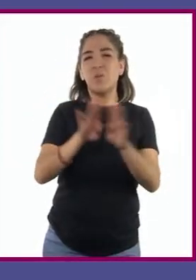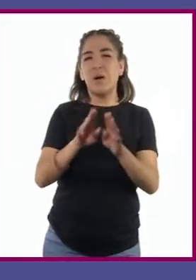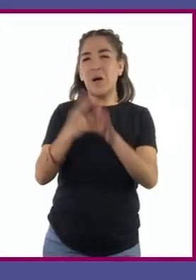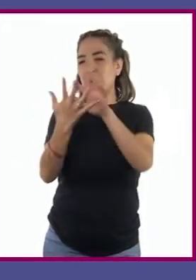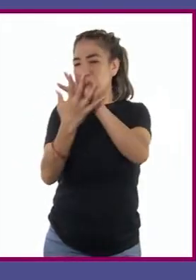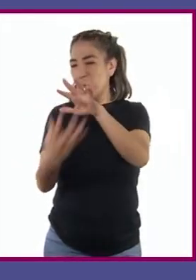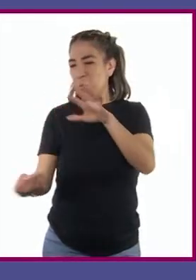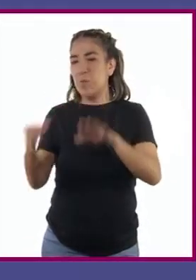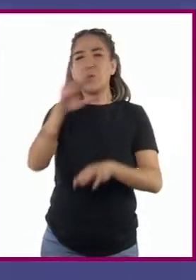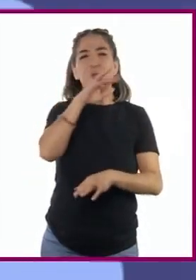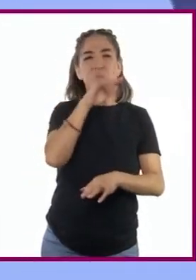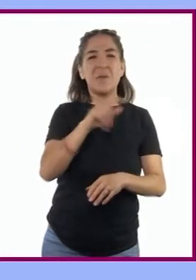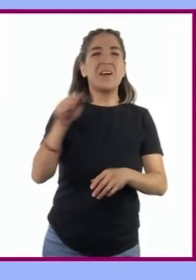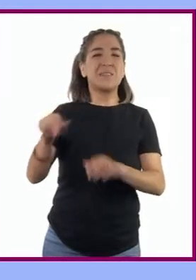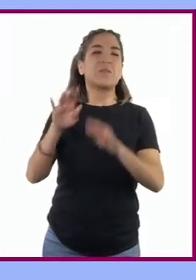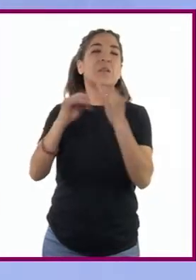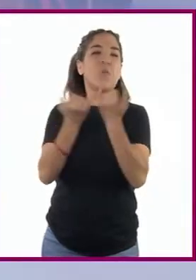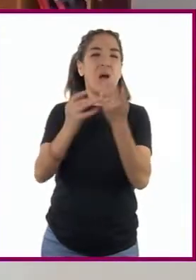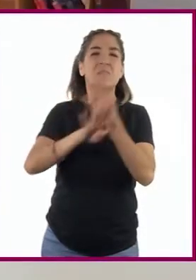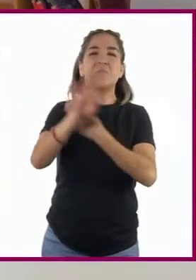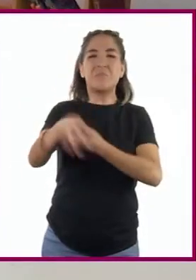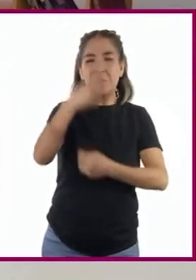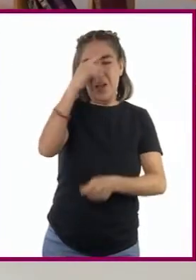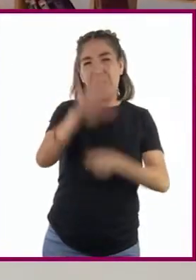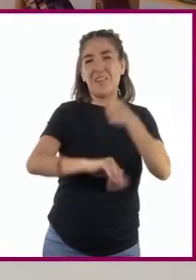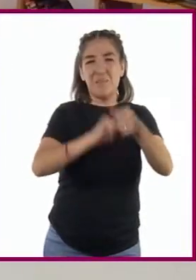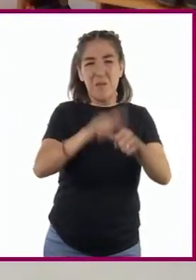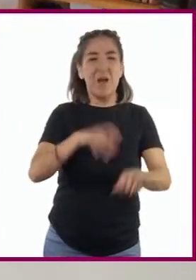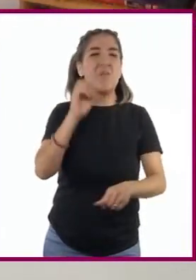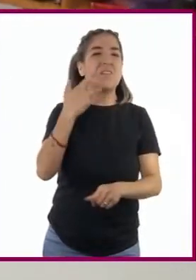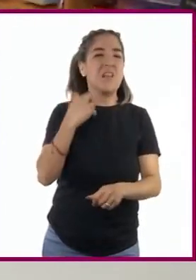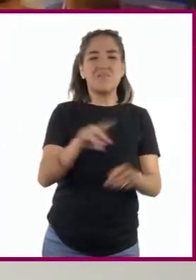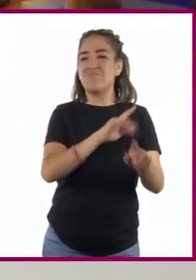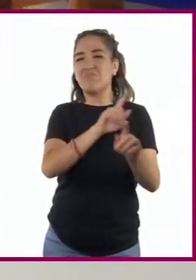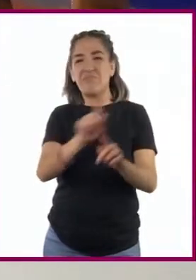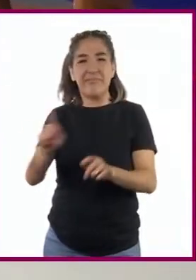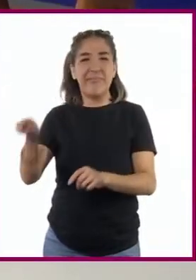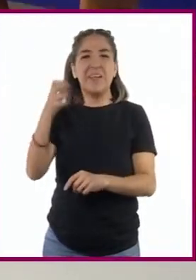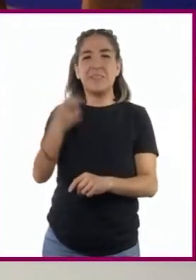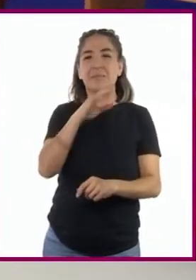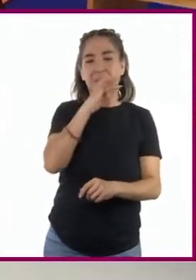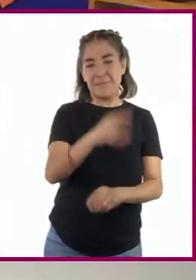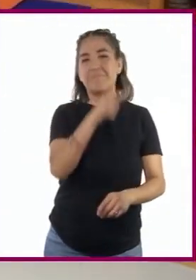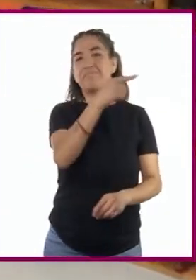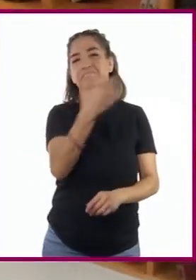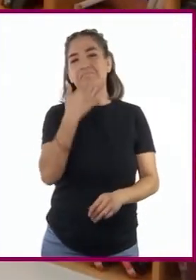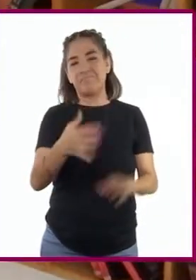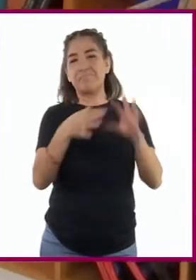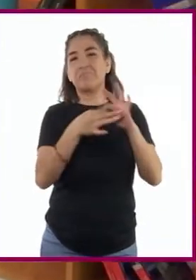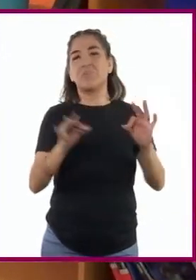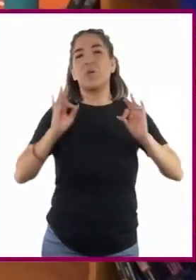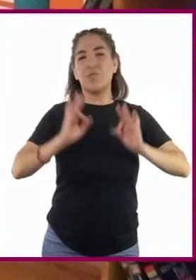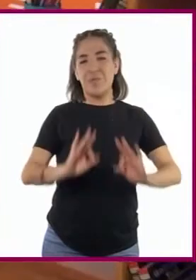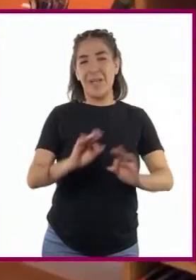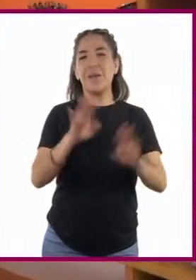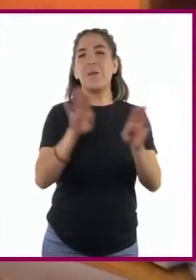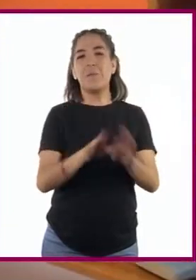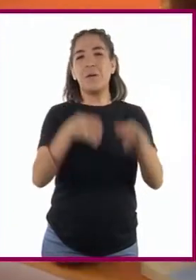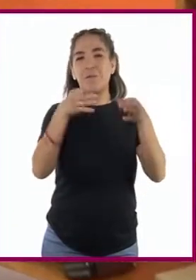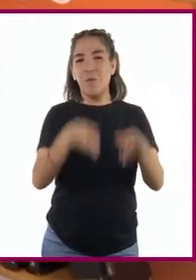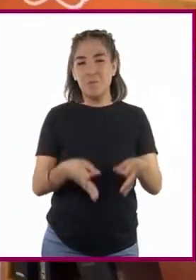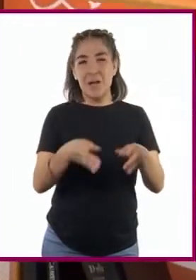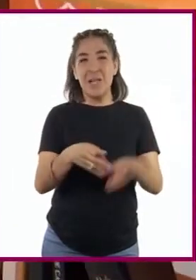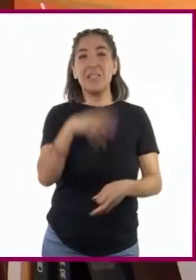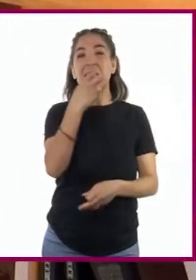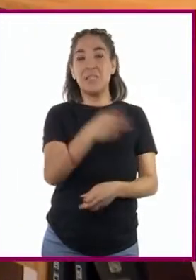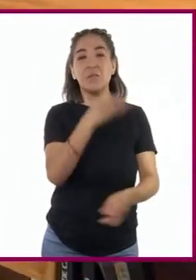y la fauna nociva. Buen trabajo. Definitivamente le diste un toque más formal, pues ahora el